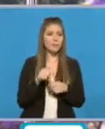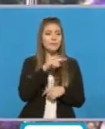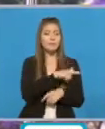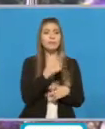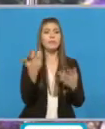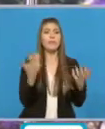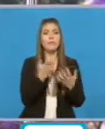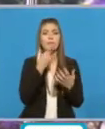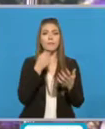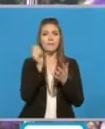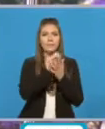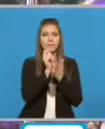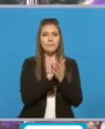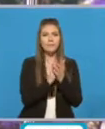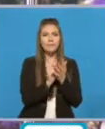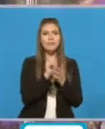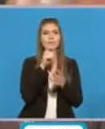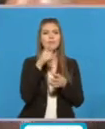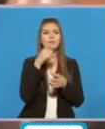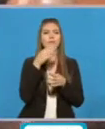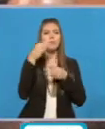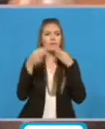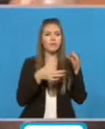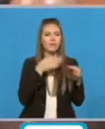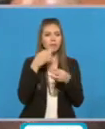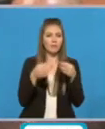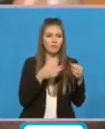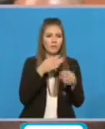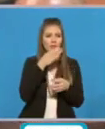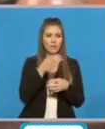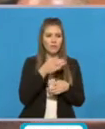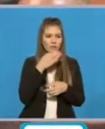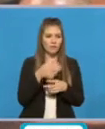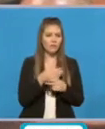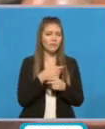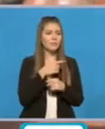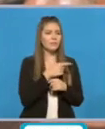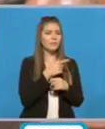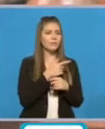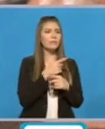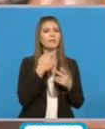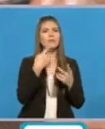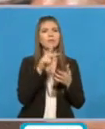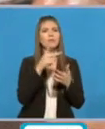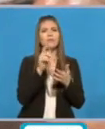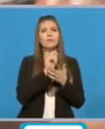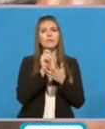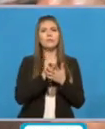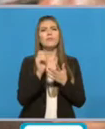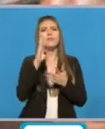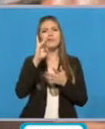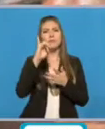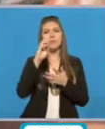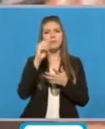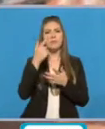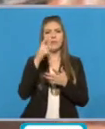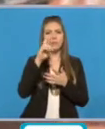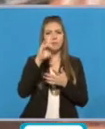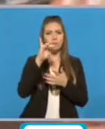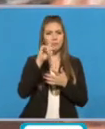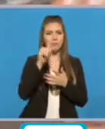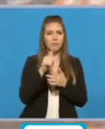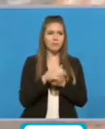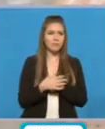famosas confesiones. Tiene 2 textos fundamentales. Las confesiones, que es su autobiografía de alguna manera,